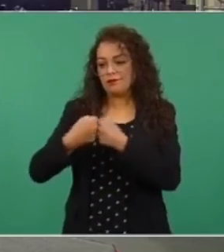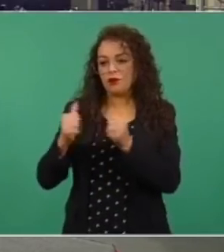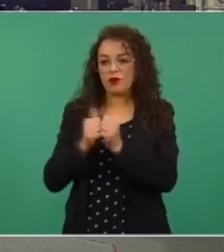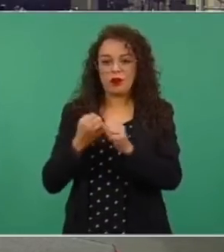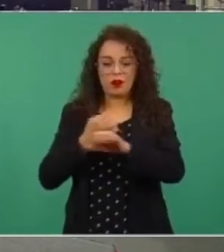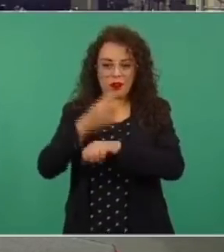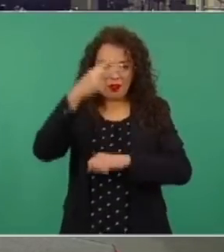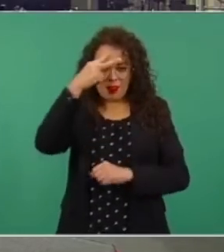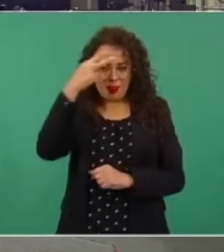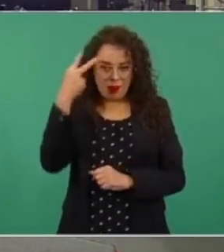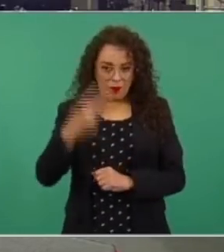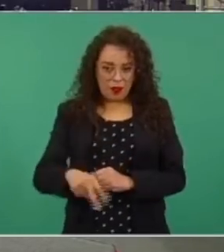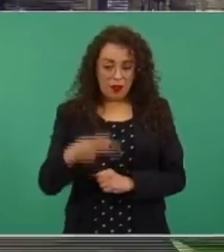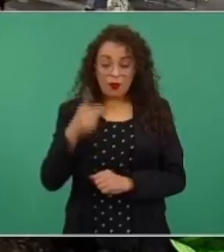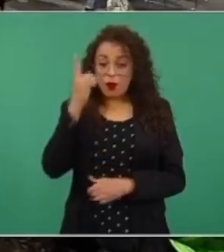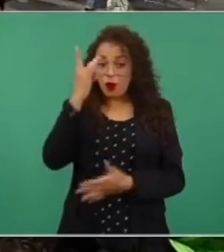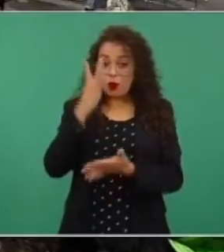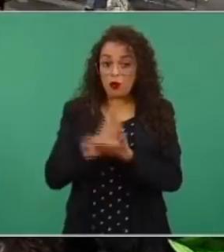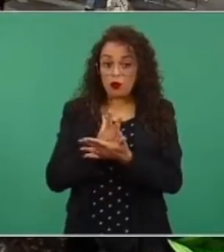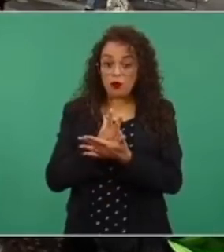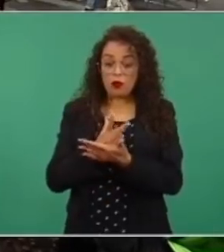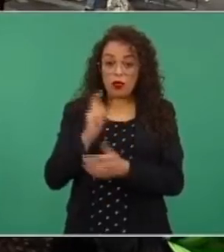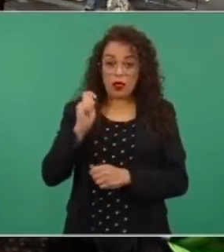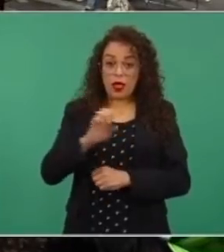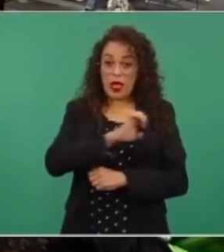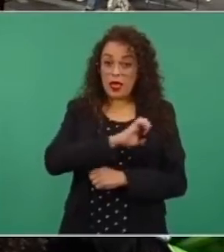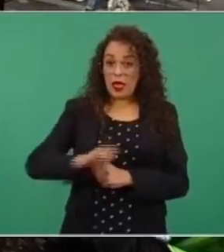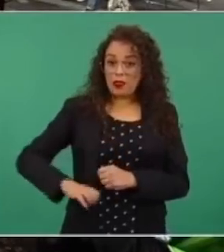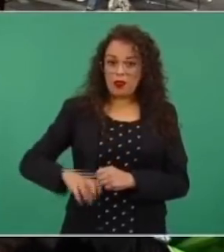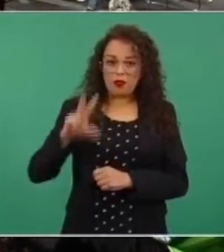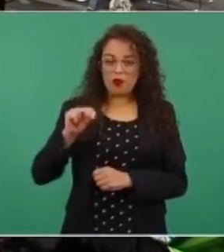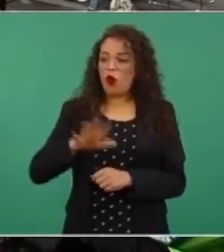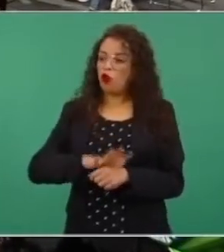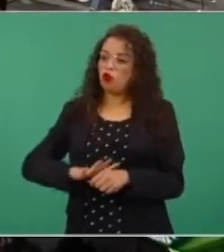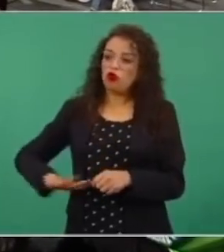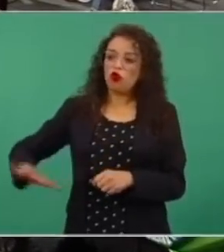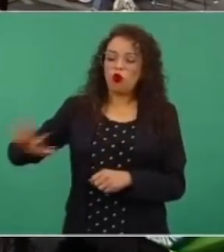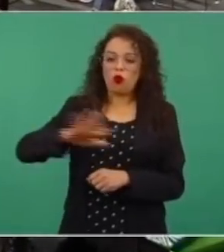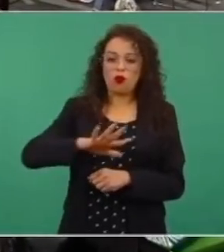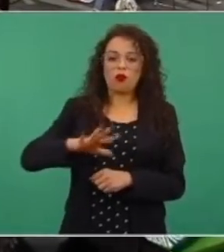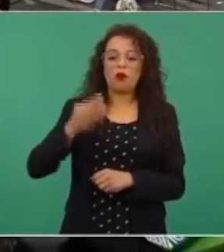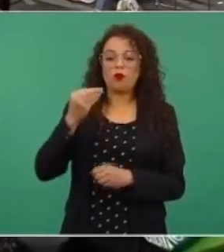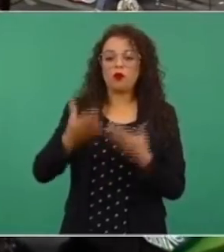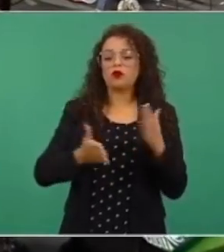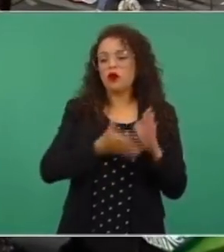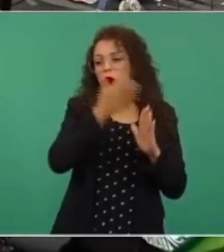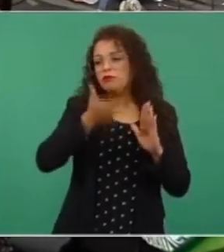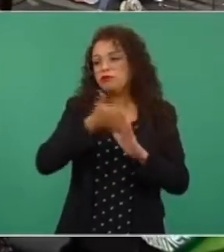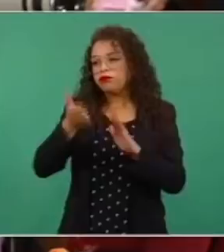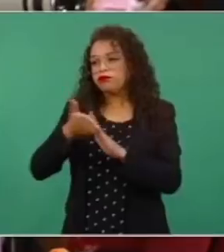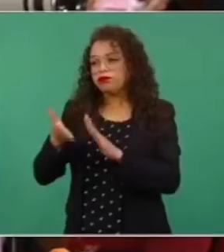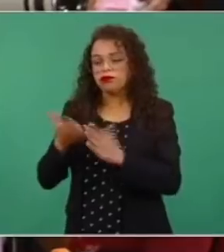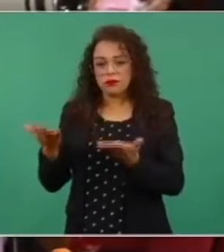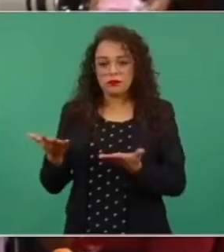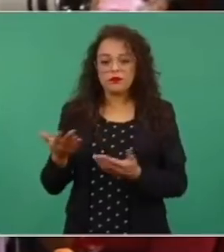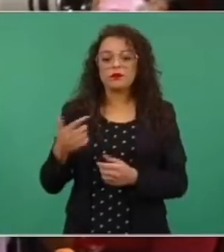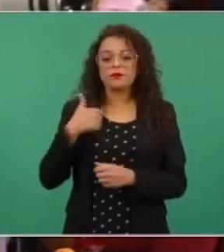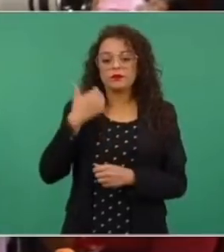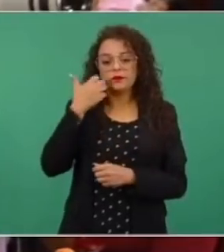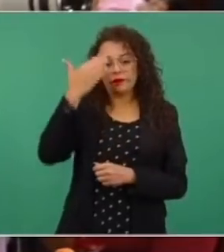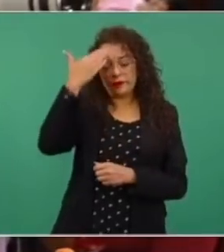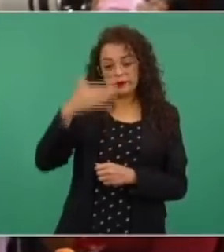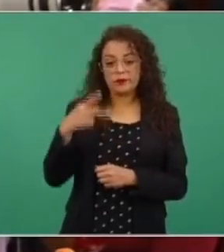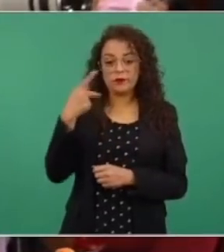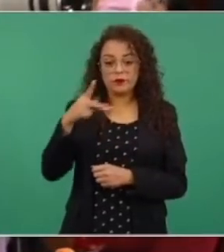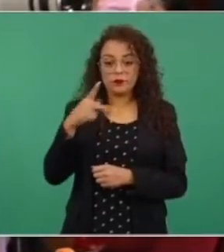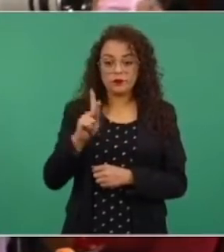no es nada más prioridad de lo que es Ecatepec, sino es en todas las zonas conurbadas que se han construido. Ver si en su proyecto de gobierno, en